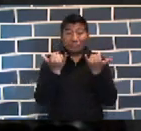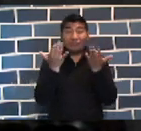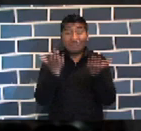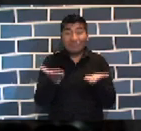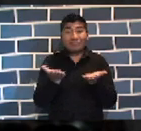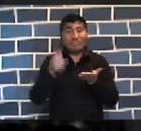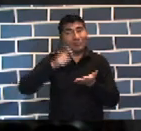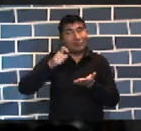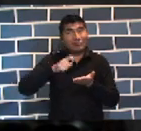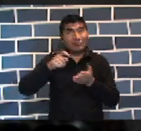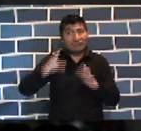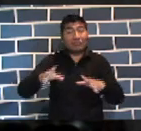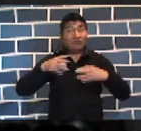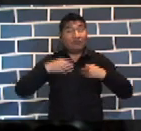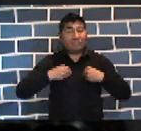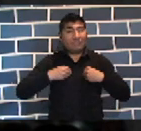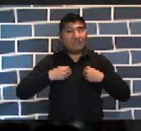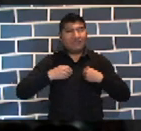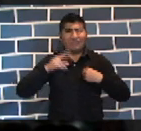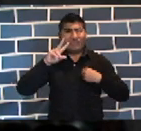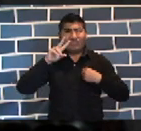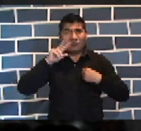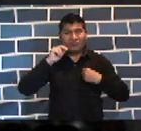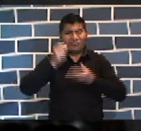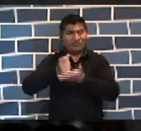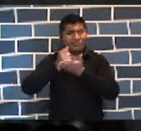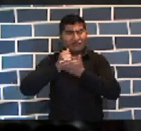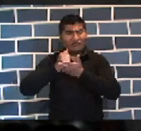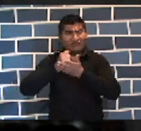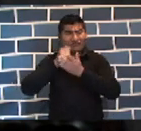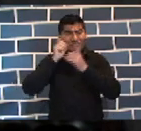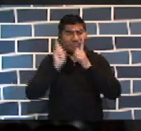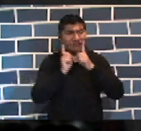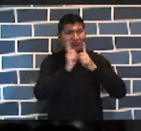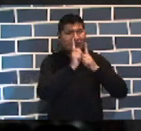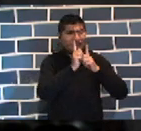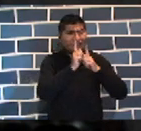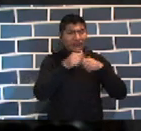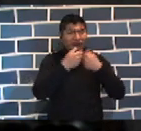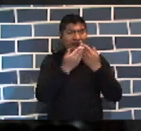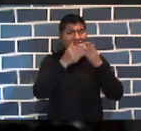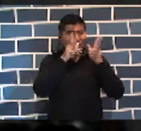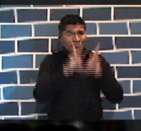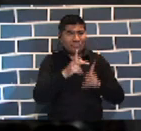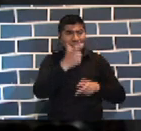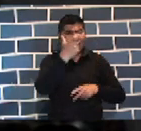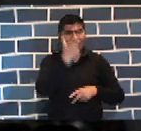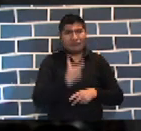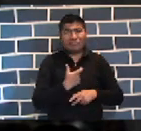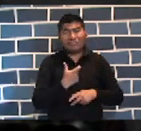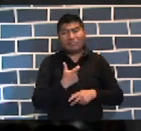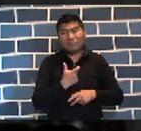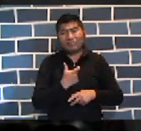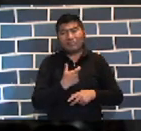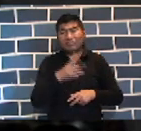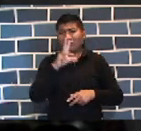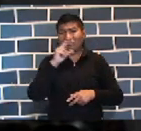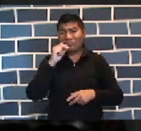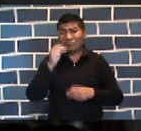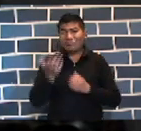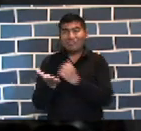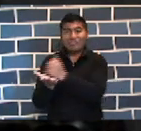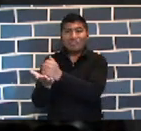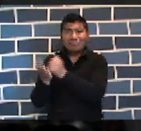debemos admitirlo, no nos están ayudando a encontrarnos como personas. No nos